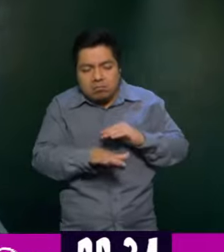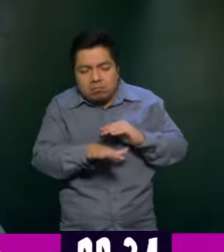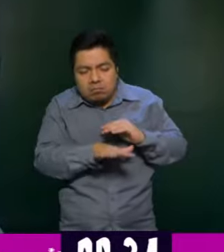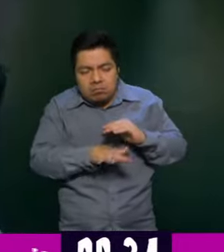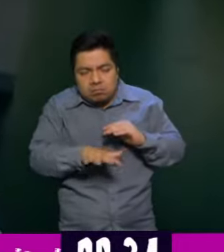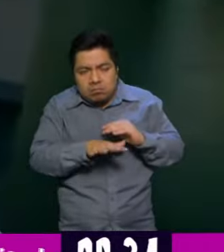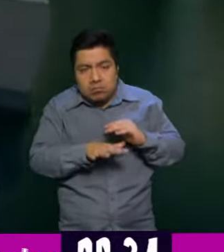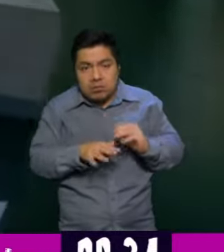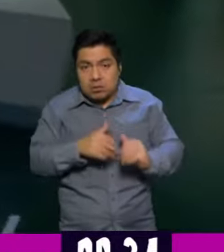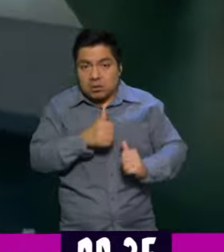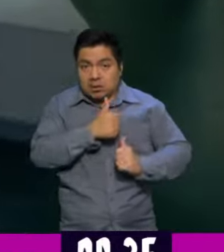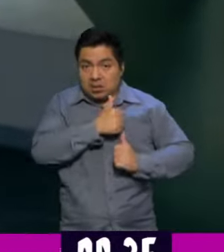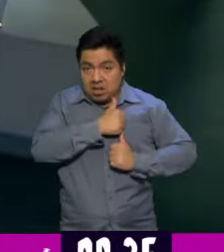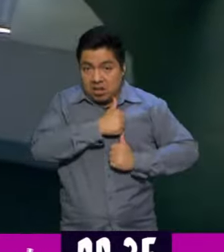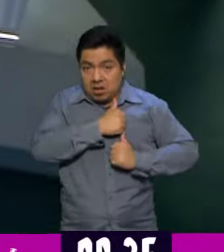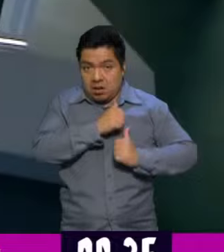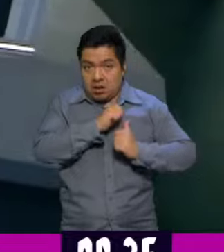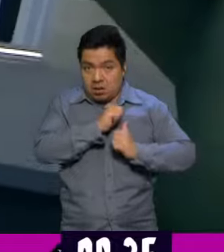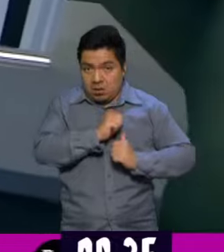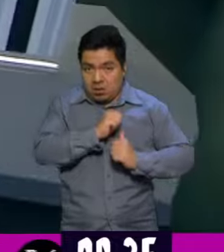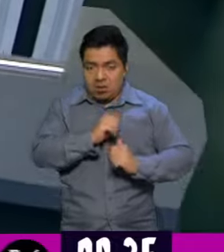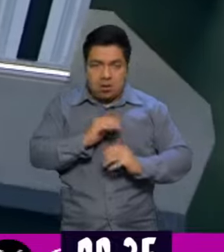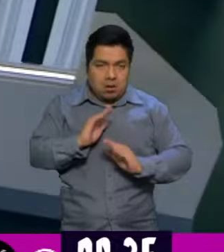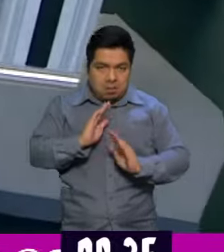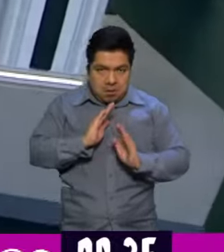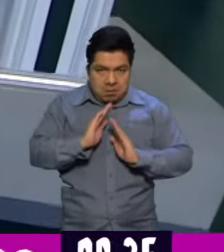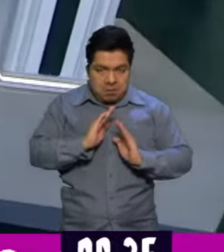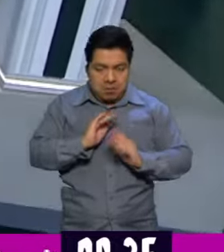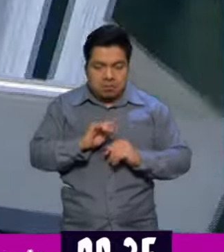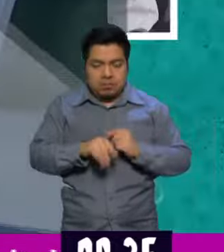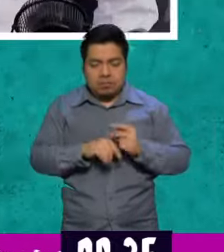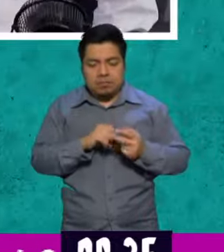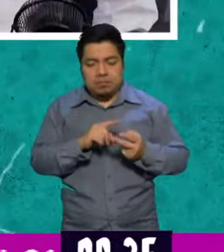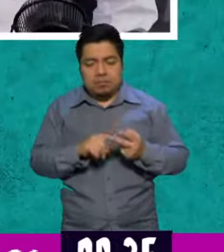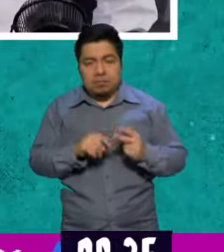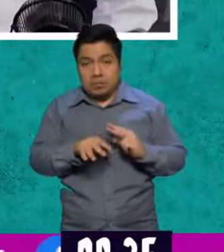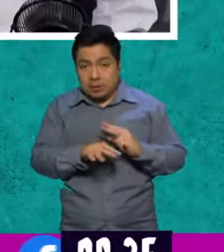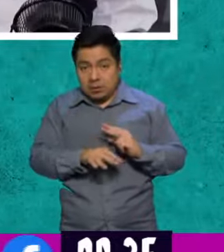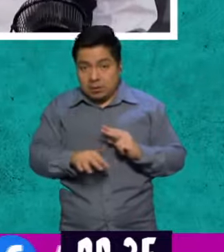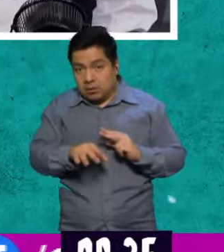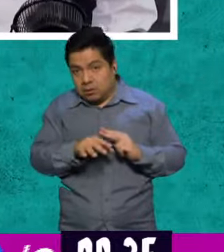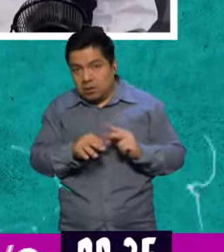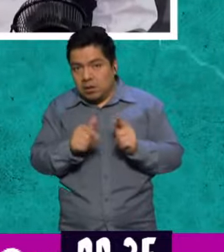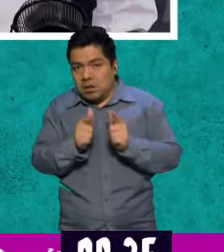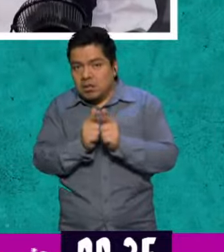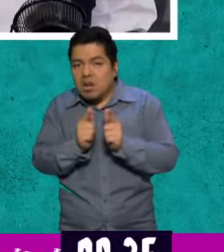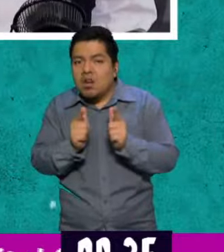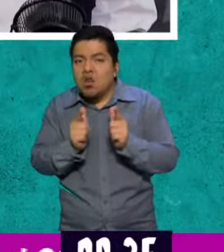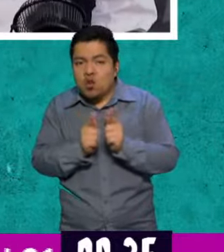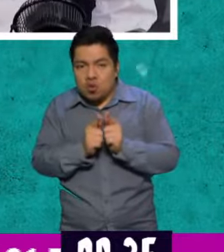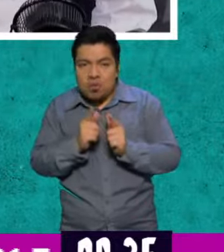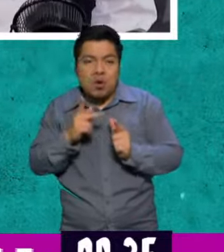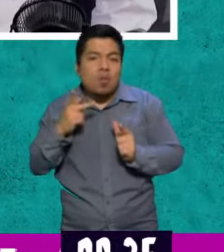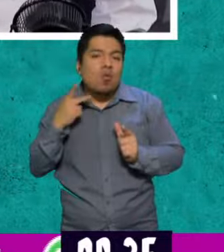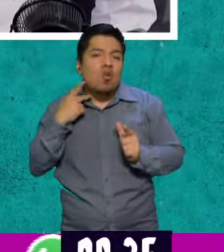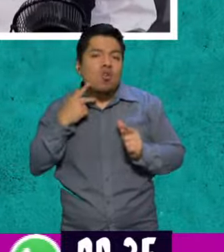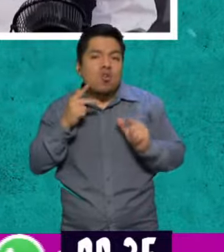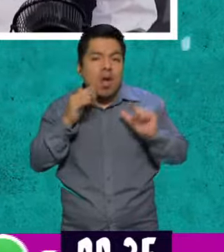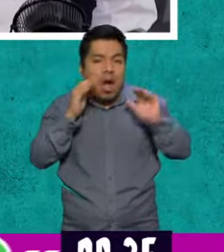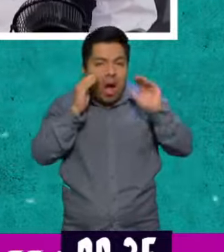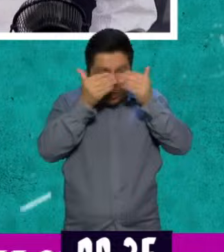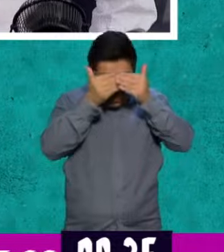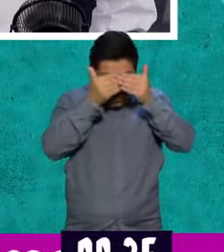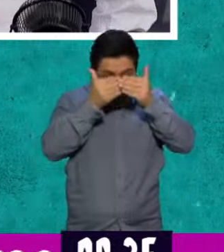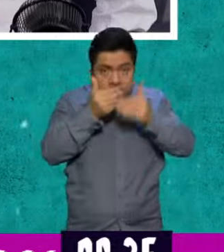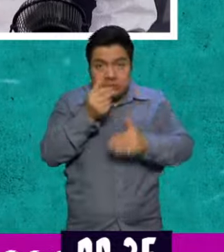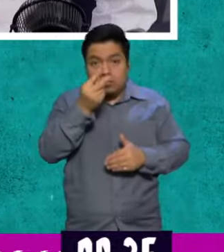del ejército, sectores que de alguna manera pertenecen a los grupos más conservadores claro. de ambos